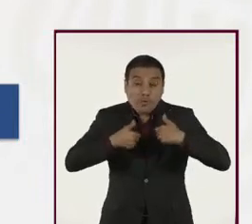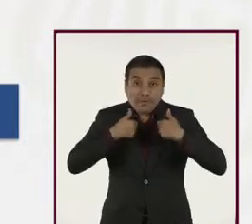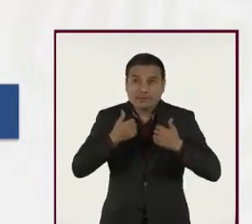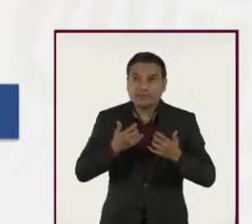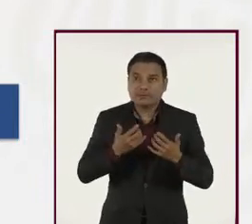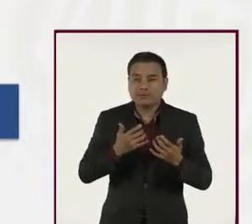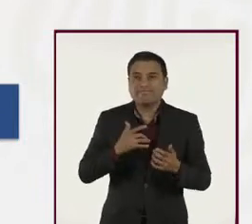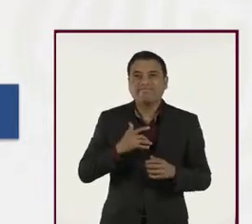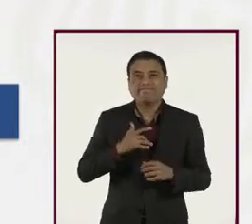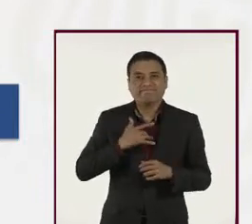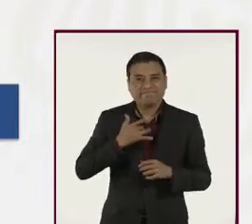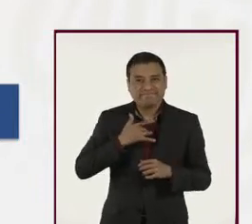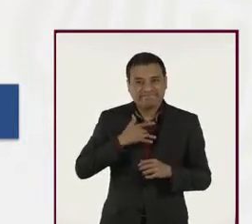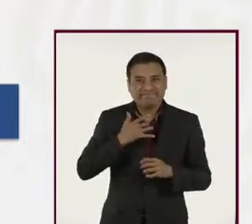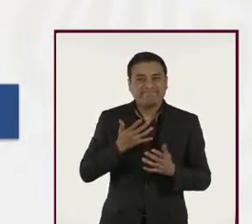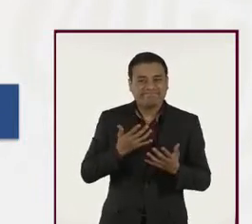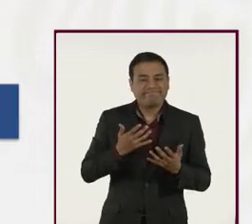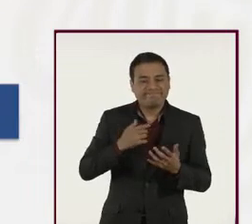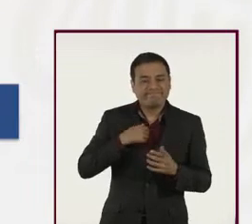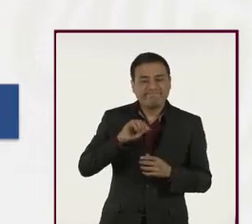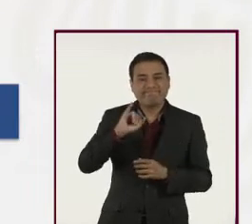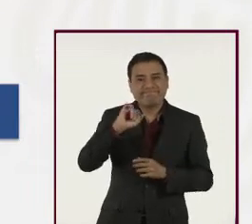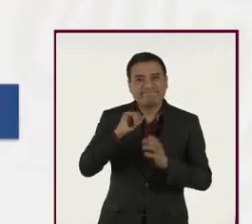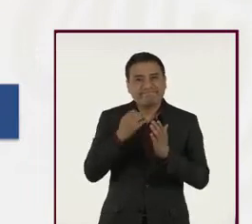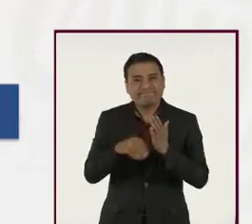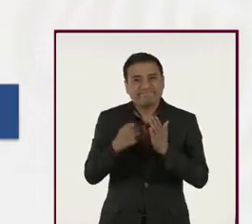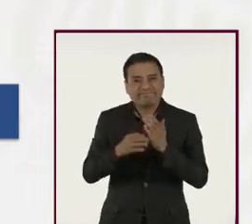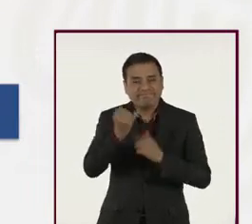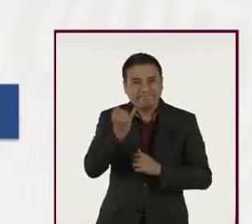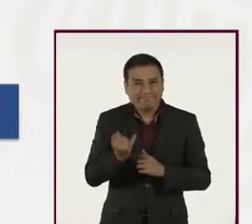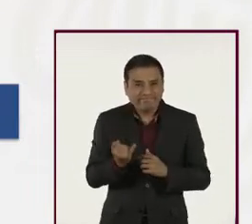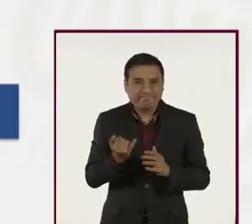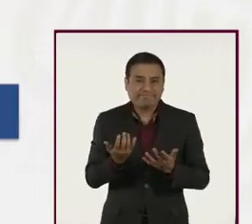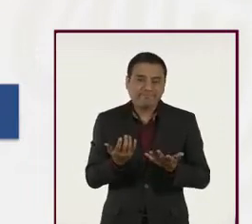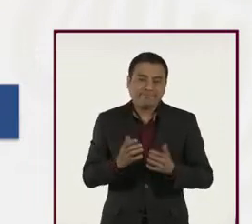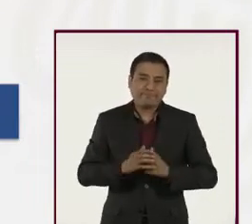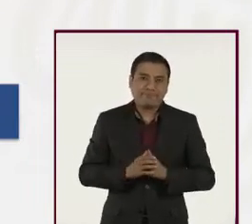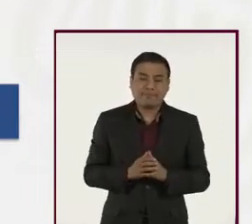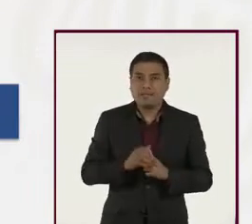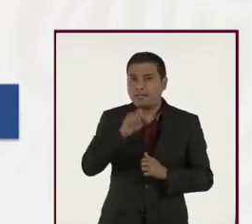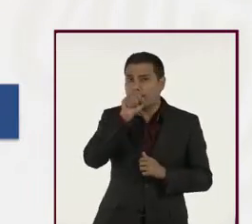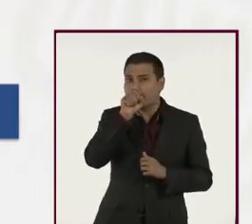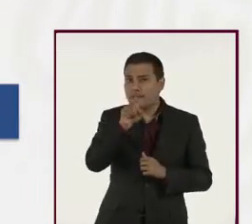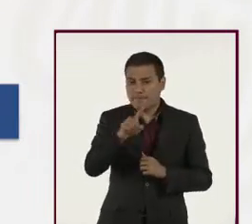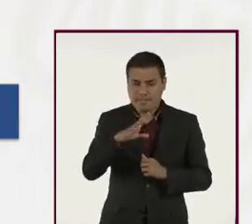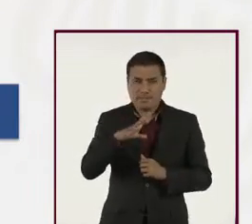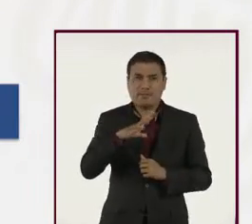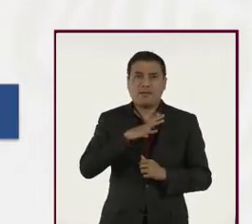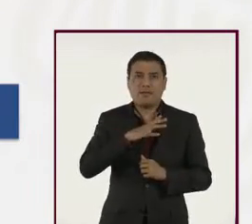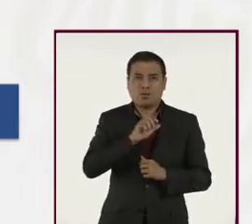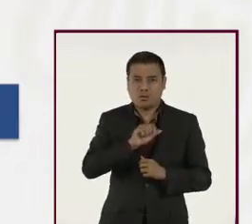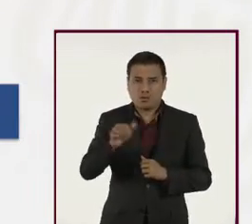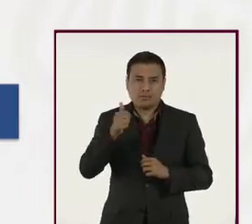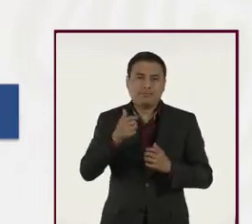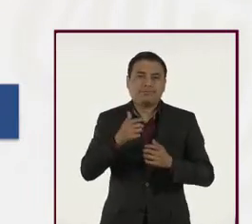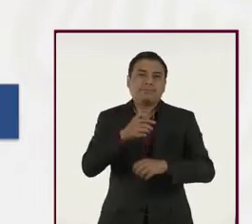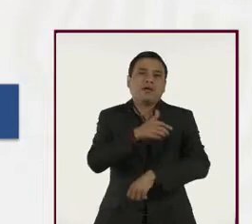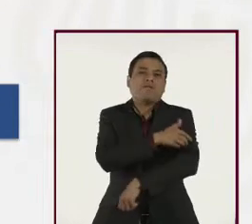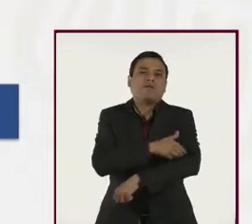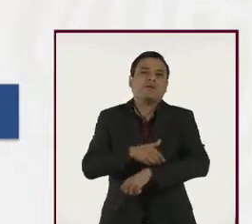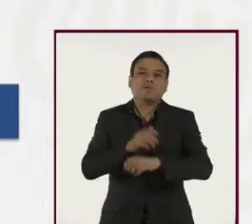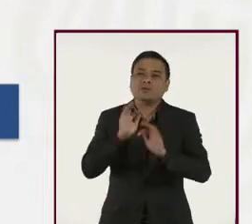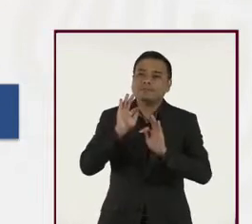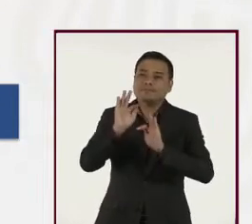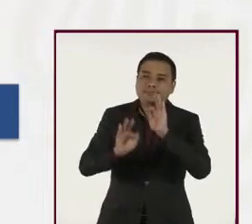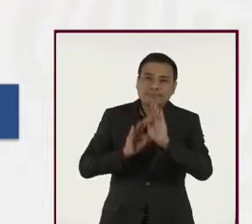a tener conductas desadaptativas. Y bueno, finalmente dentro de estos factores etiológicos también se incluye la crianza, porque